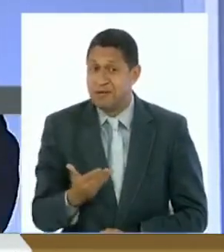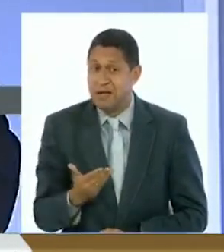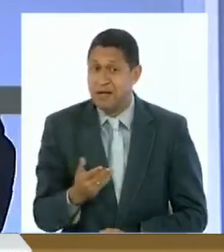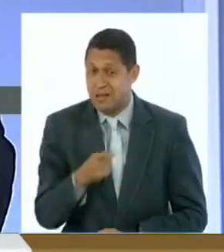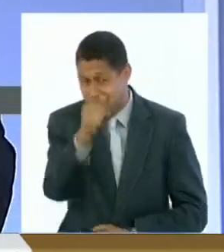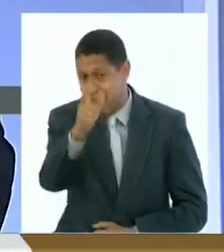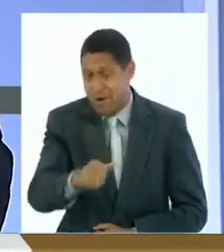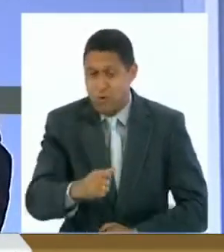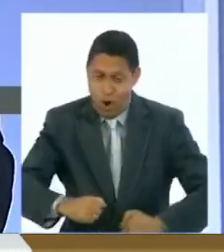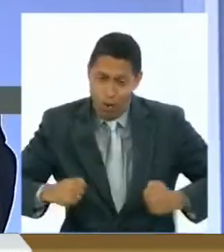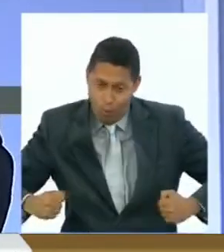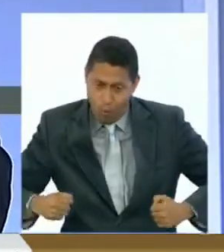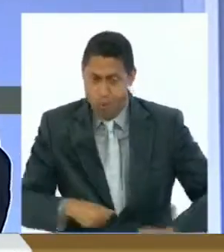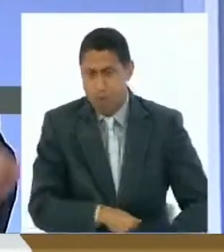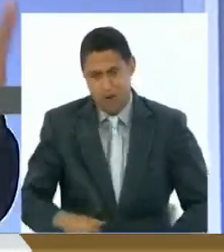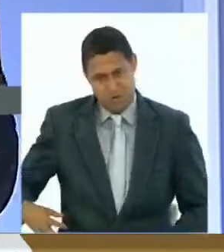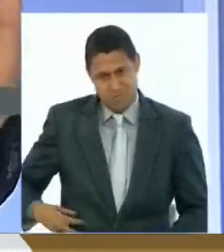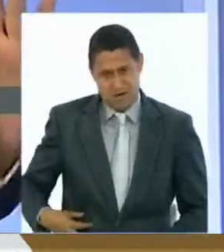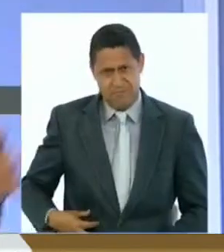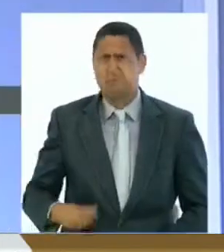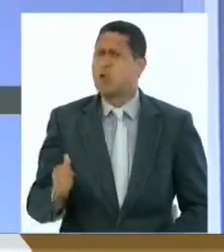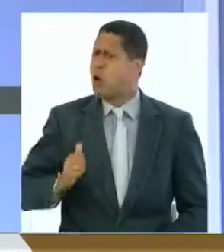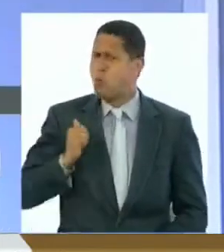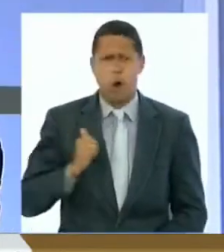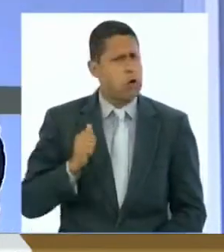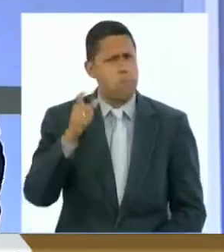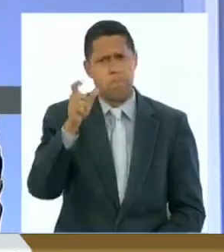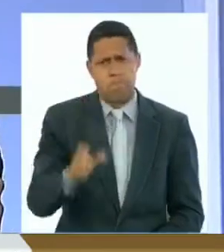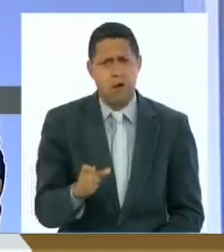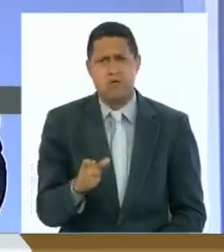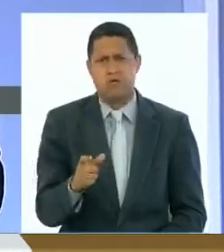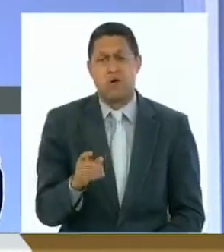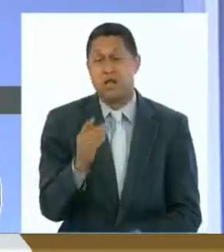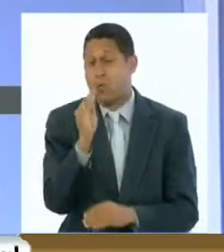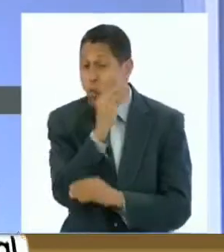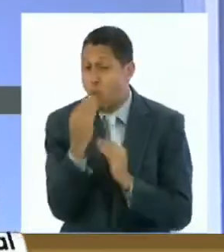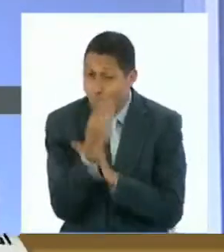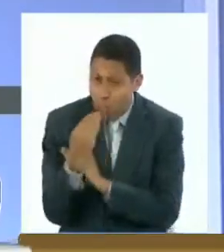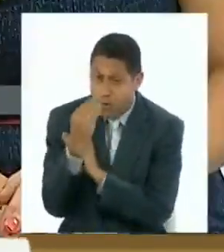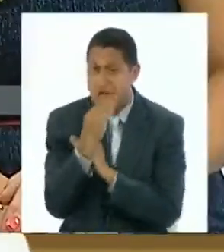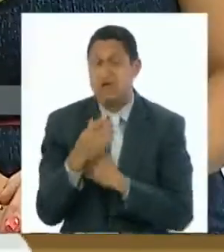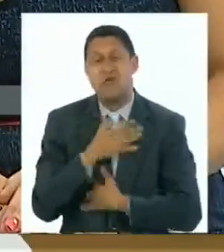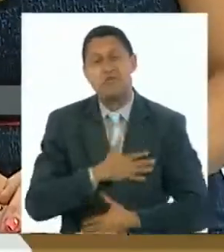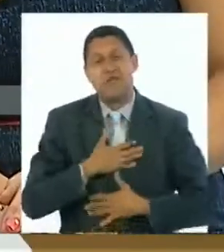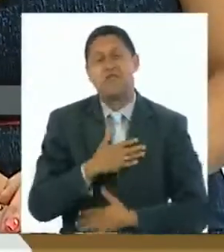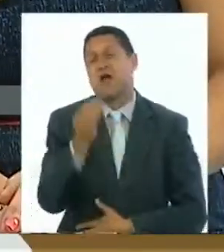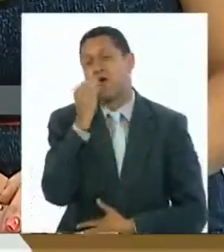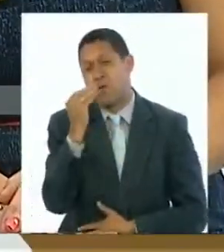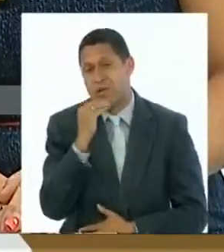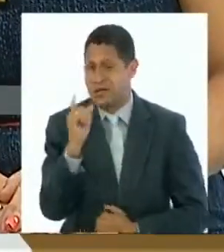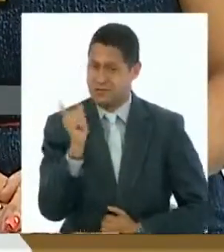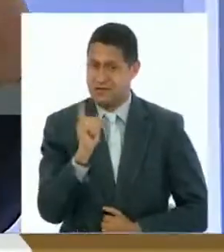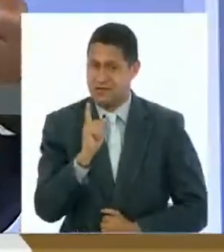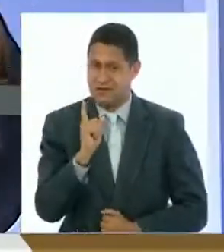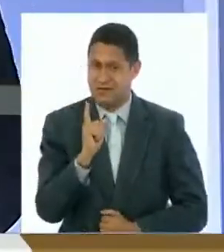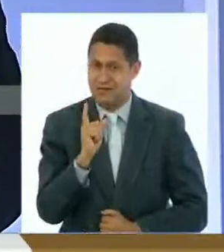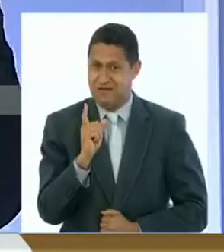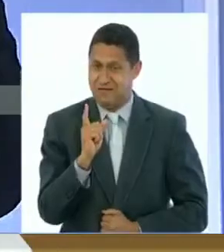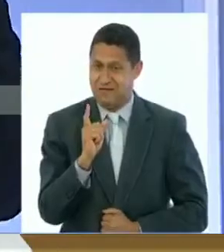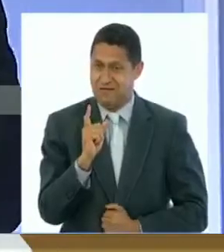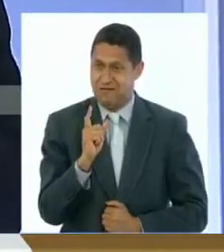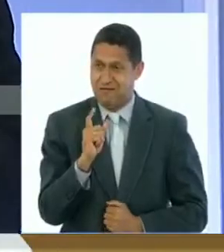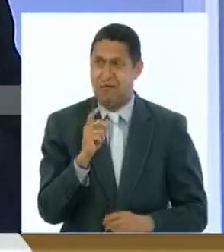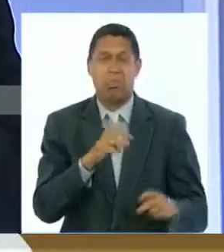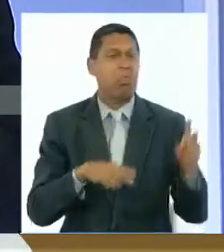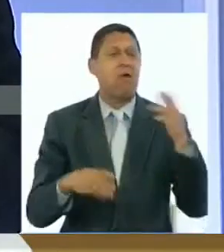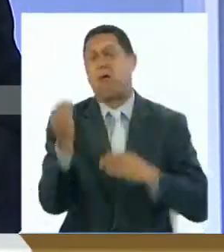esas personas que se han hecho una cirugía bariátrica, sino también para todos, que debemos cuidarnos y disfrutar la comida y no poder seguir estando en